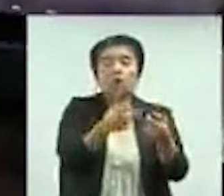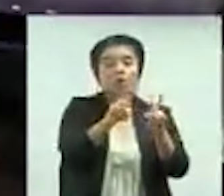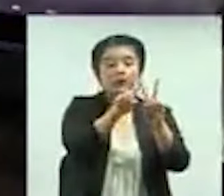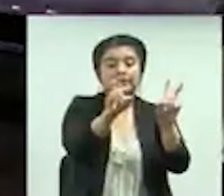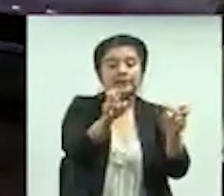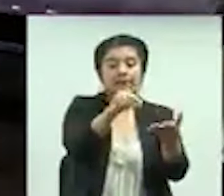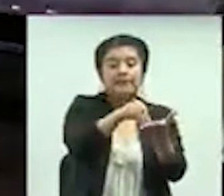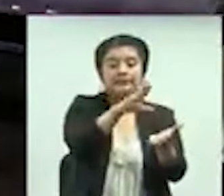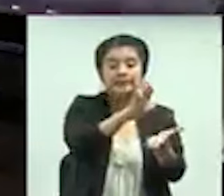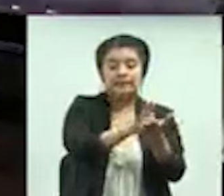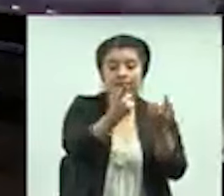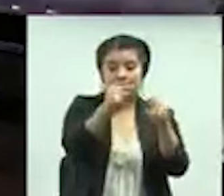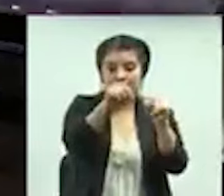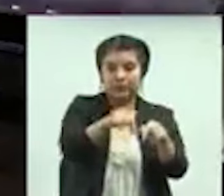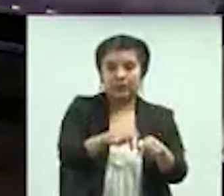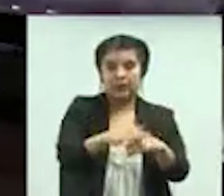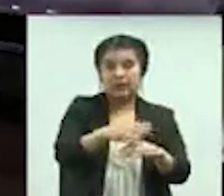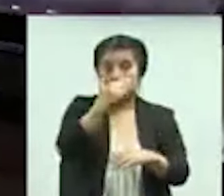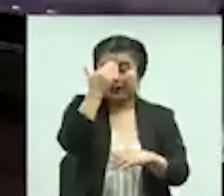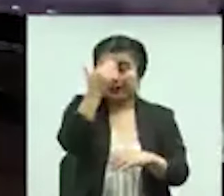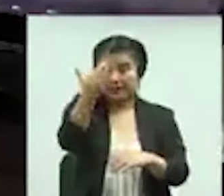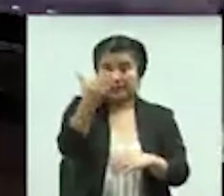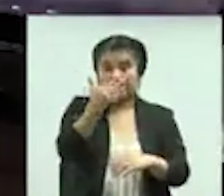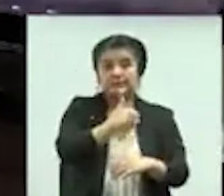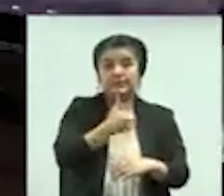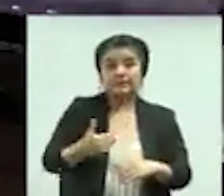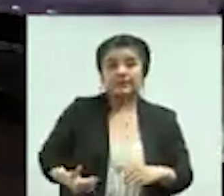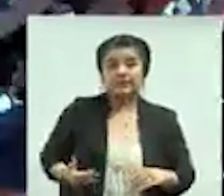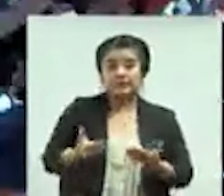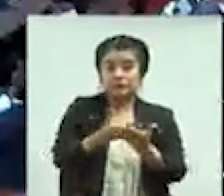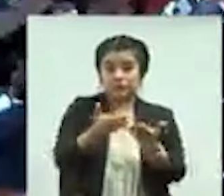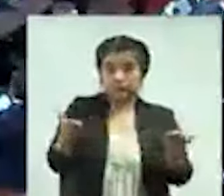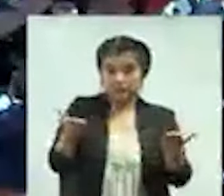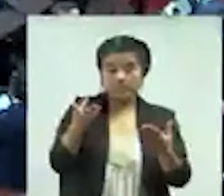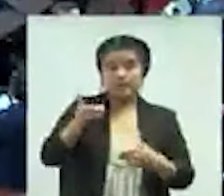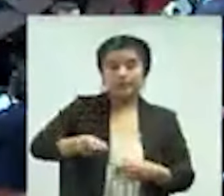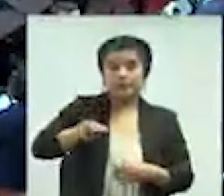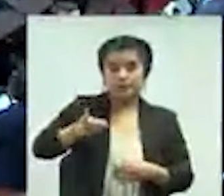la interpelación. Gracias, presidente. Honorable Pleno.